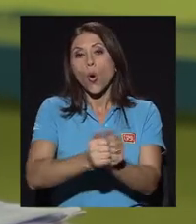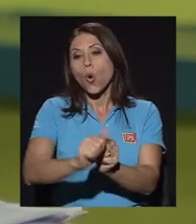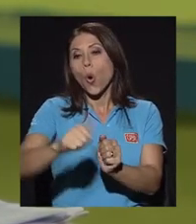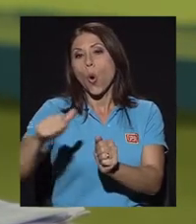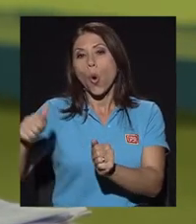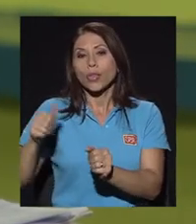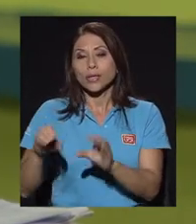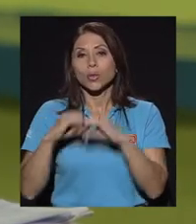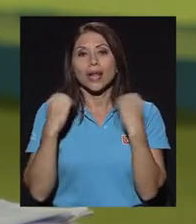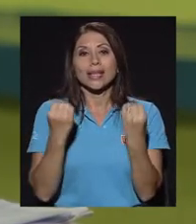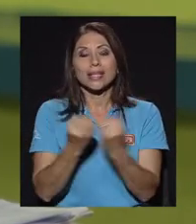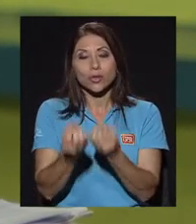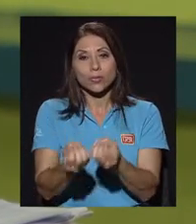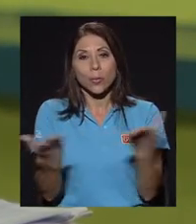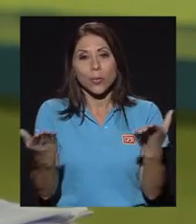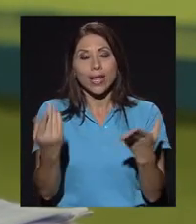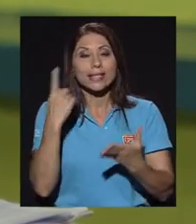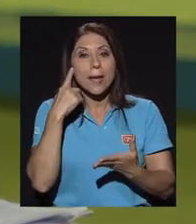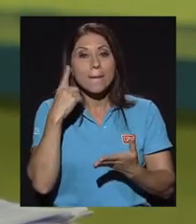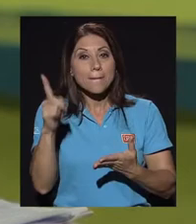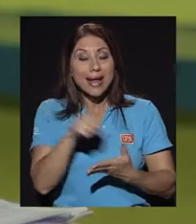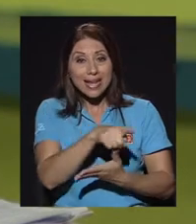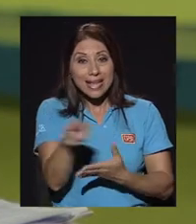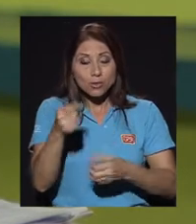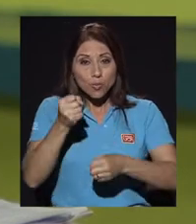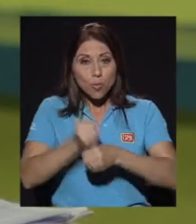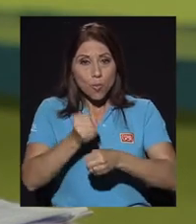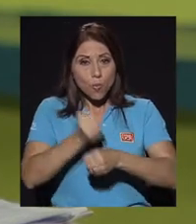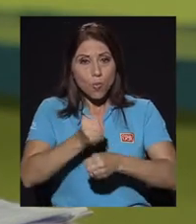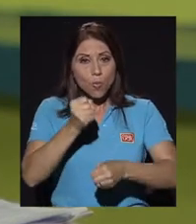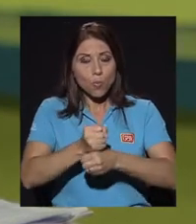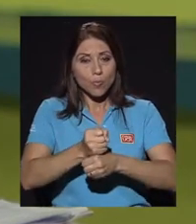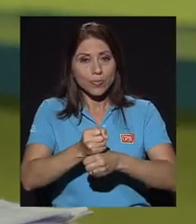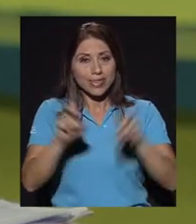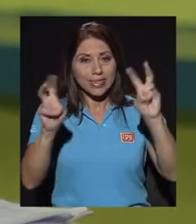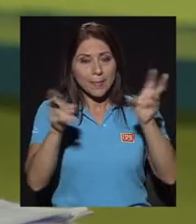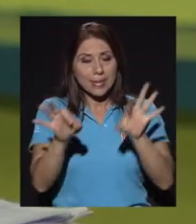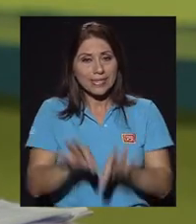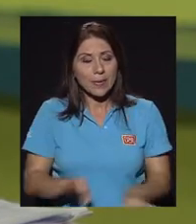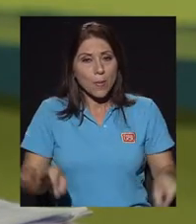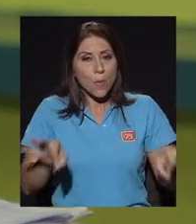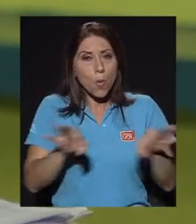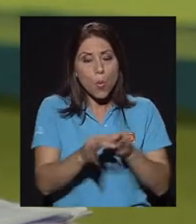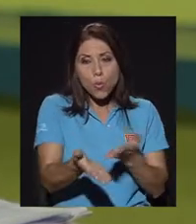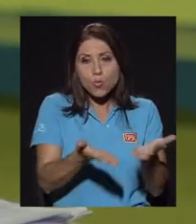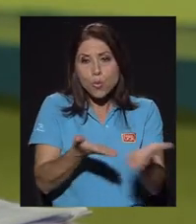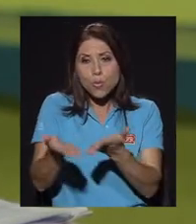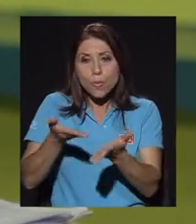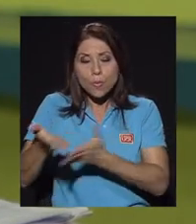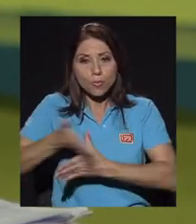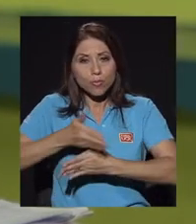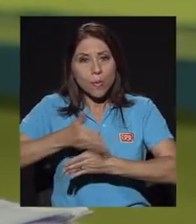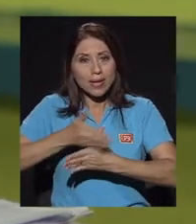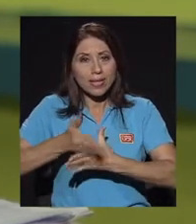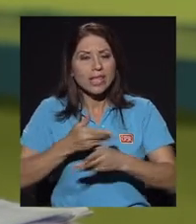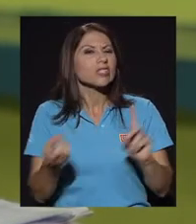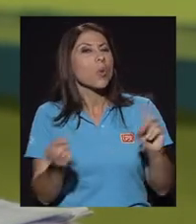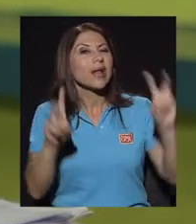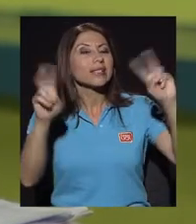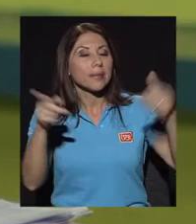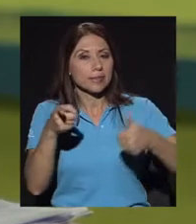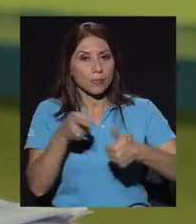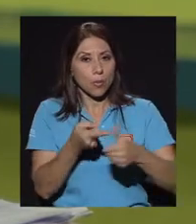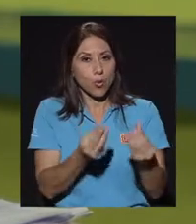organizaciones del Estado para tratar los temas vitales de manera compartida. ¿Cuáles son esos?